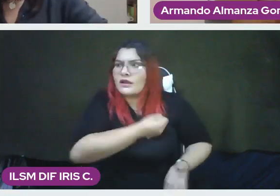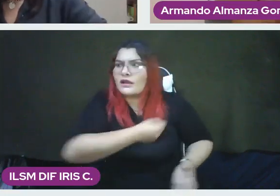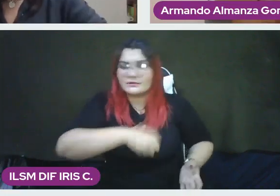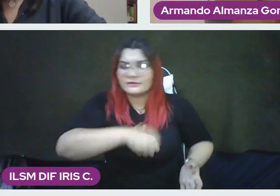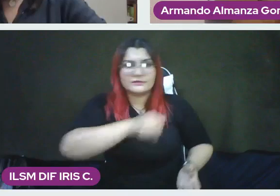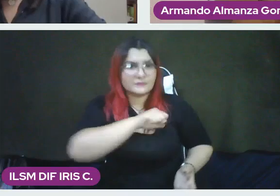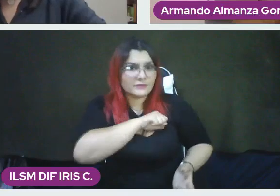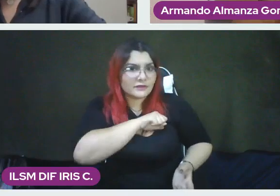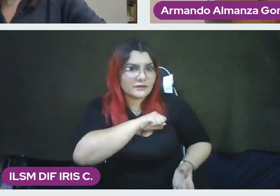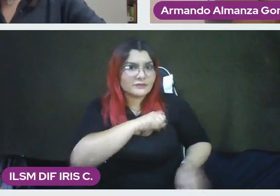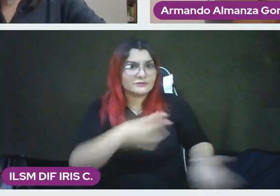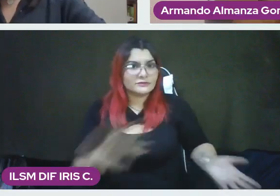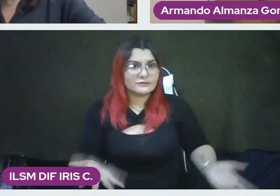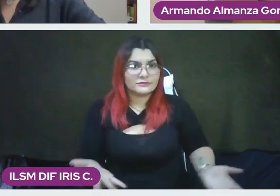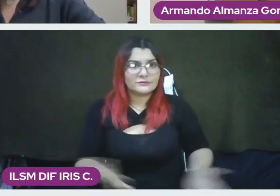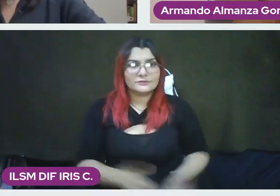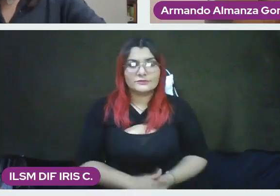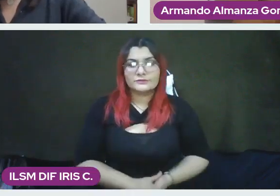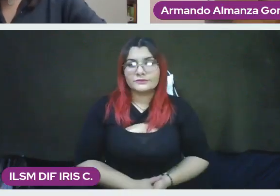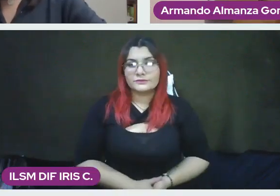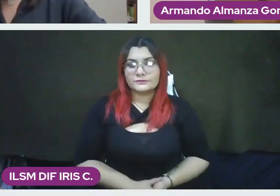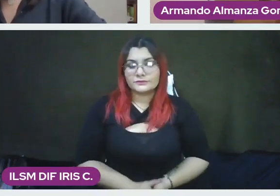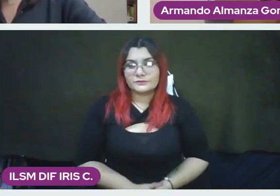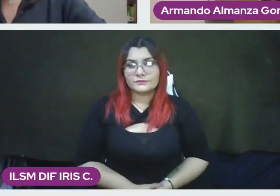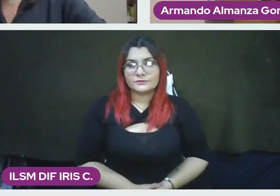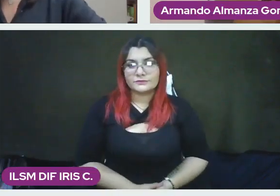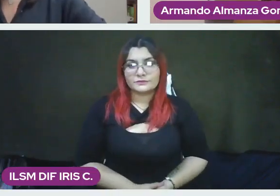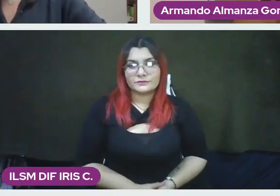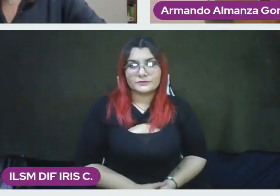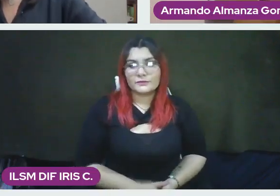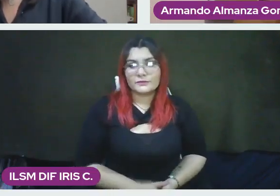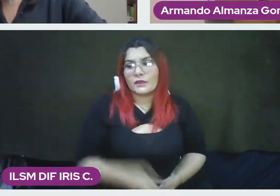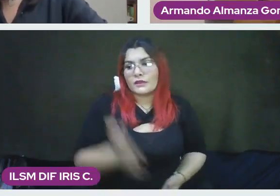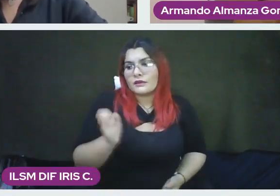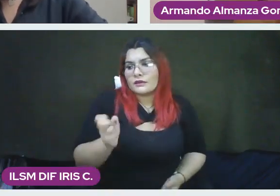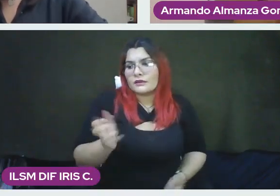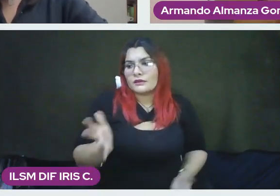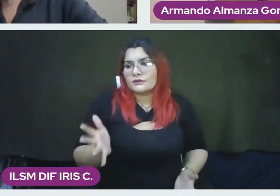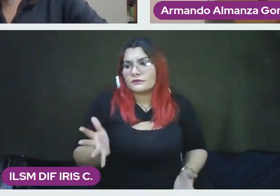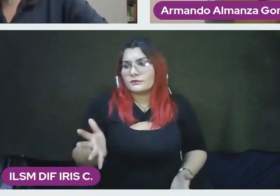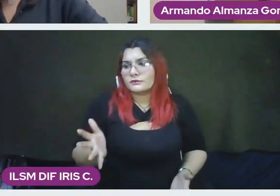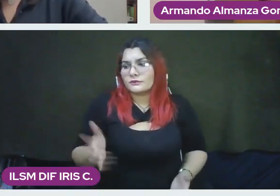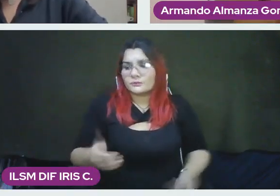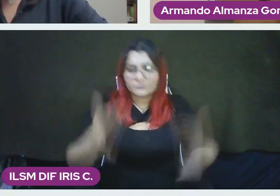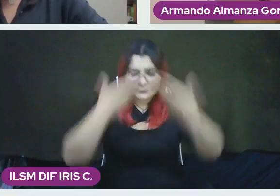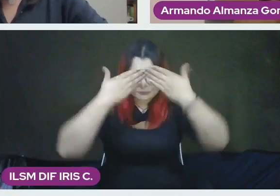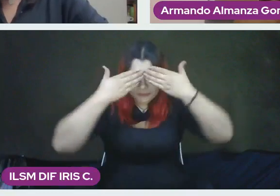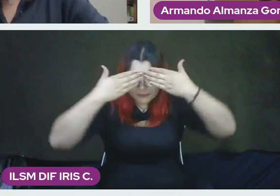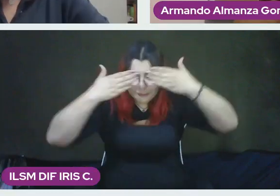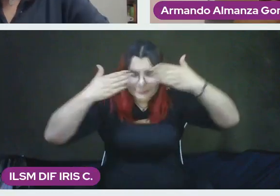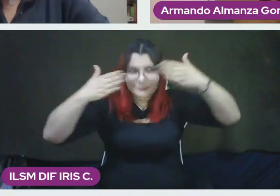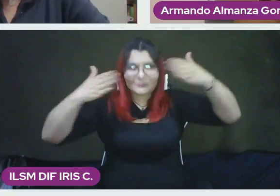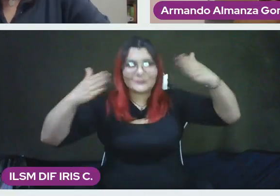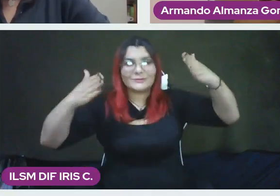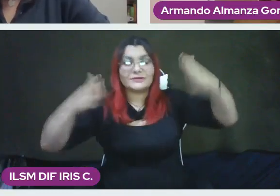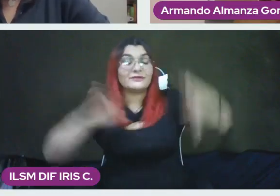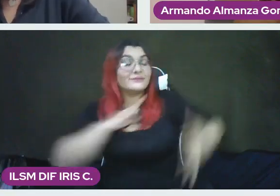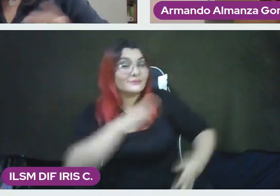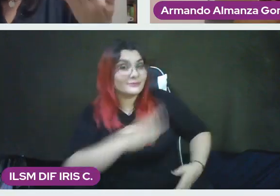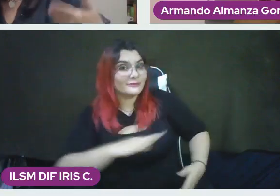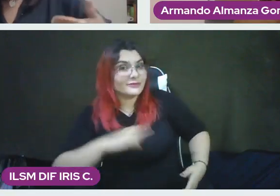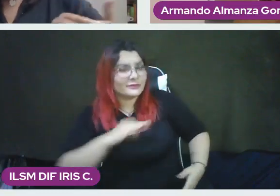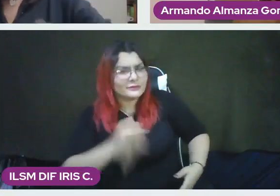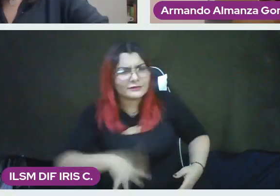muchas veces, y bueno, pues esto también de tener la mente positiva, independientemente de que pues pasen muchas